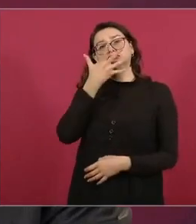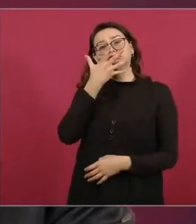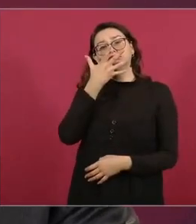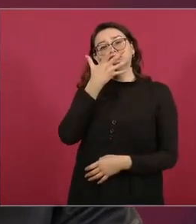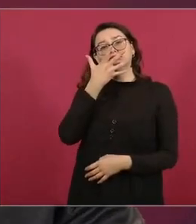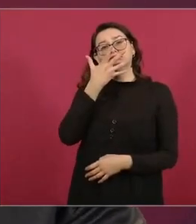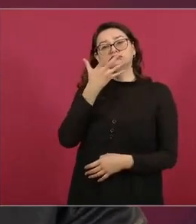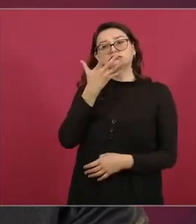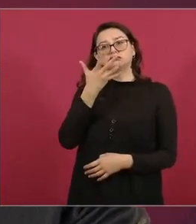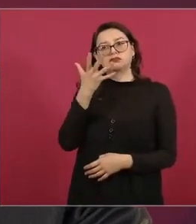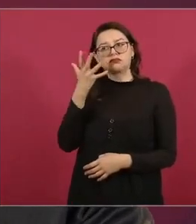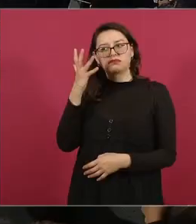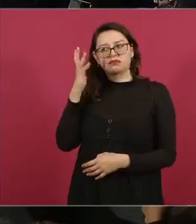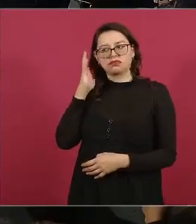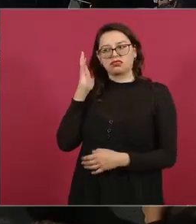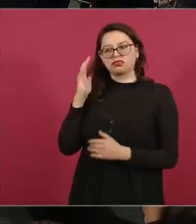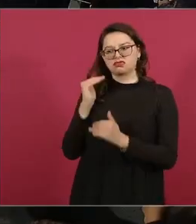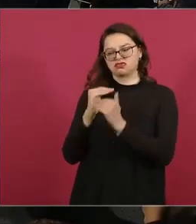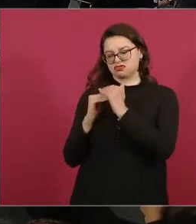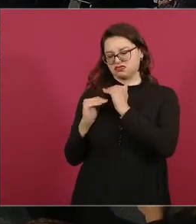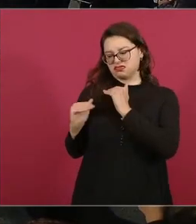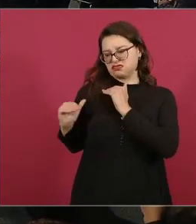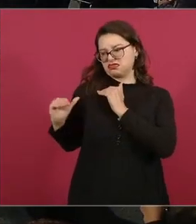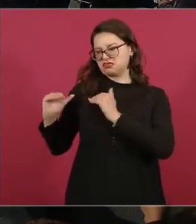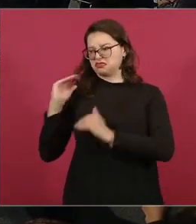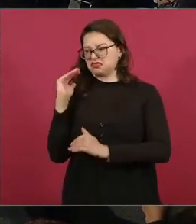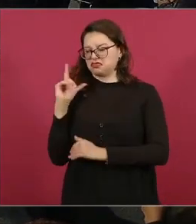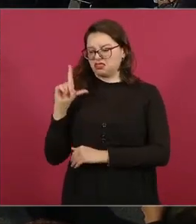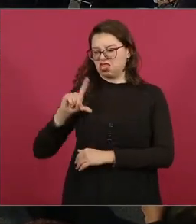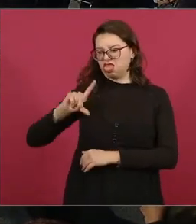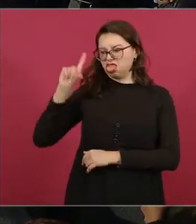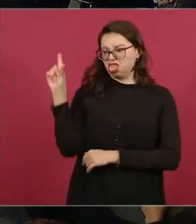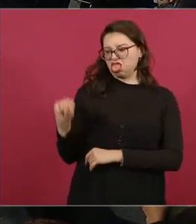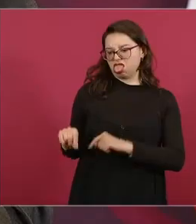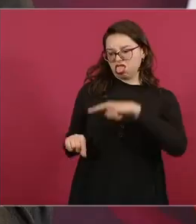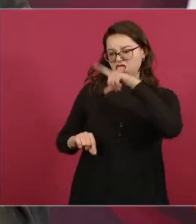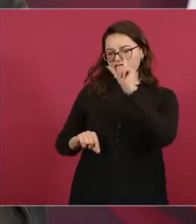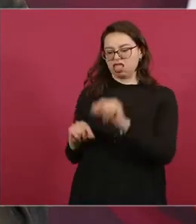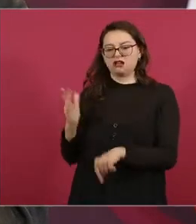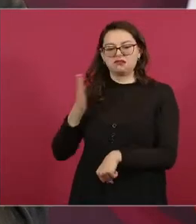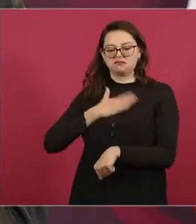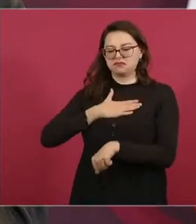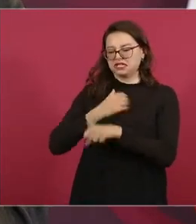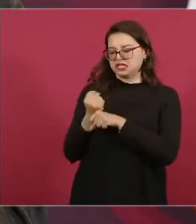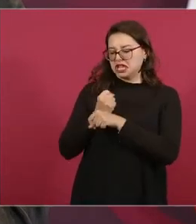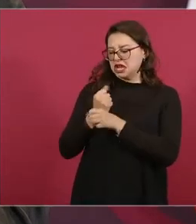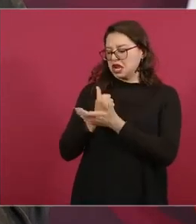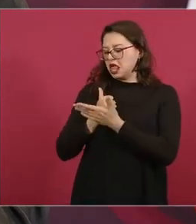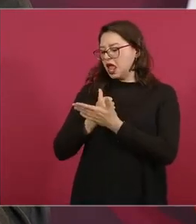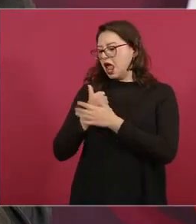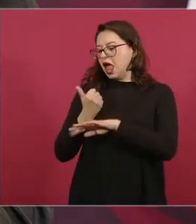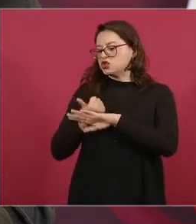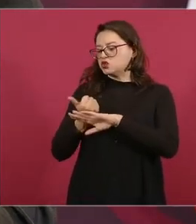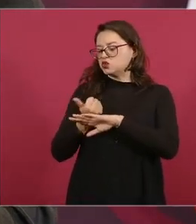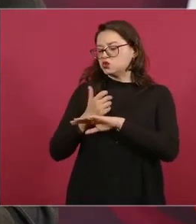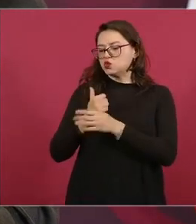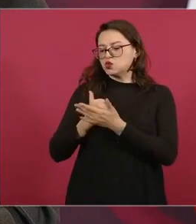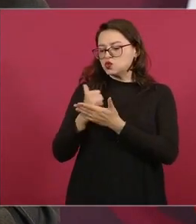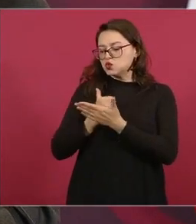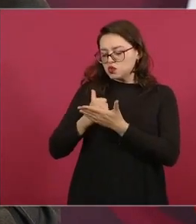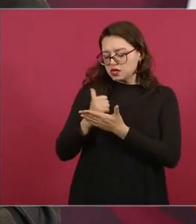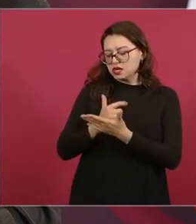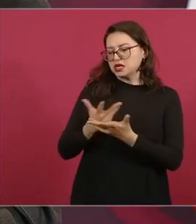se sienten superiores, ¿no? De sangre azul, desprecian al pueblo.